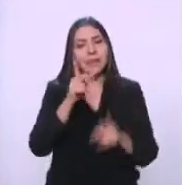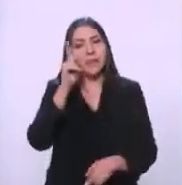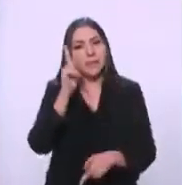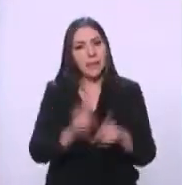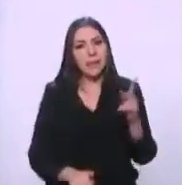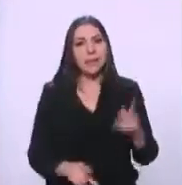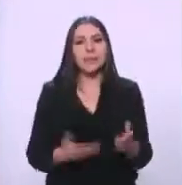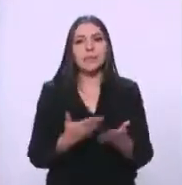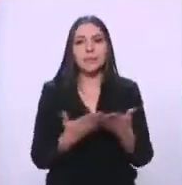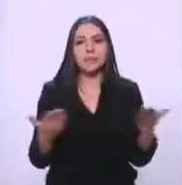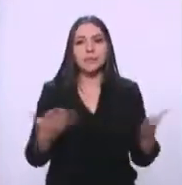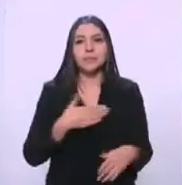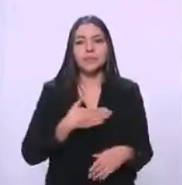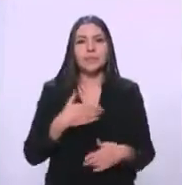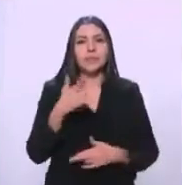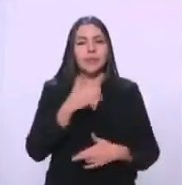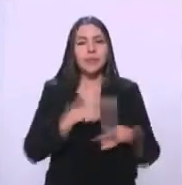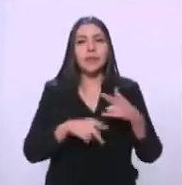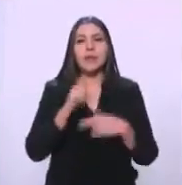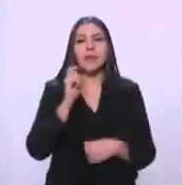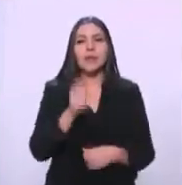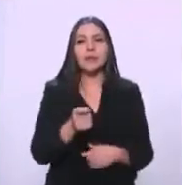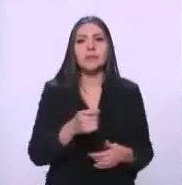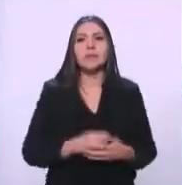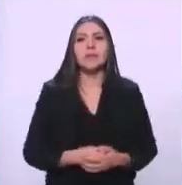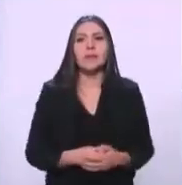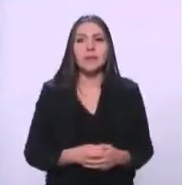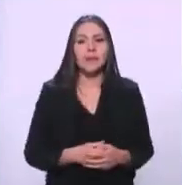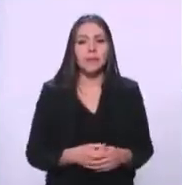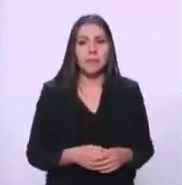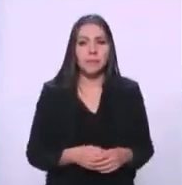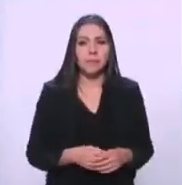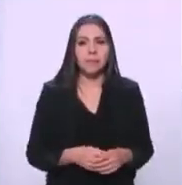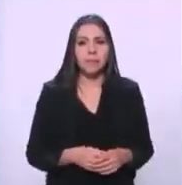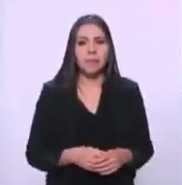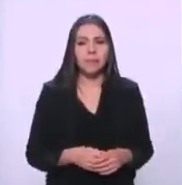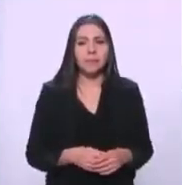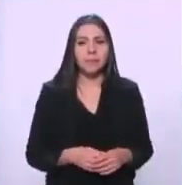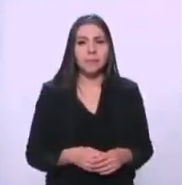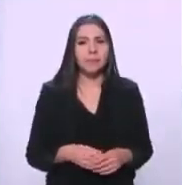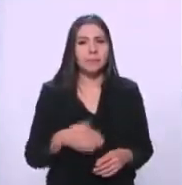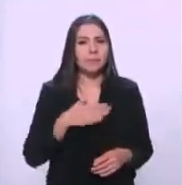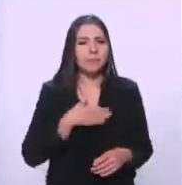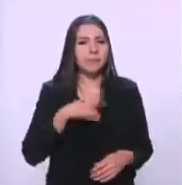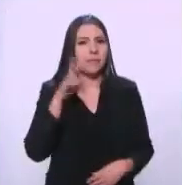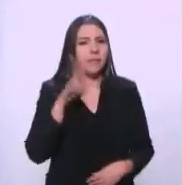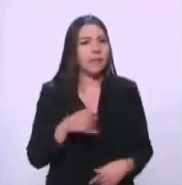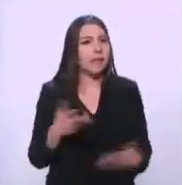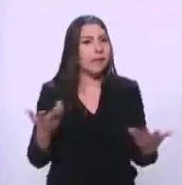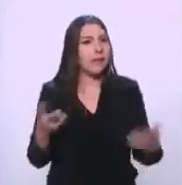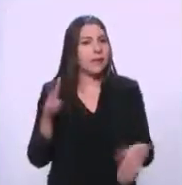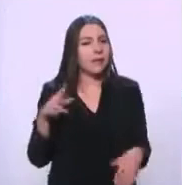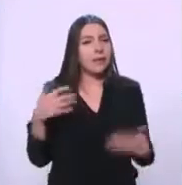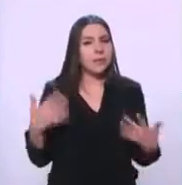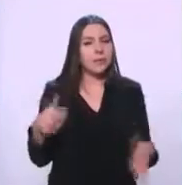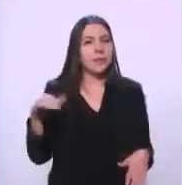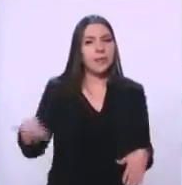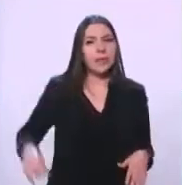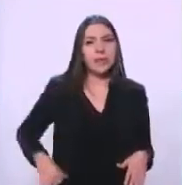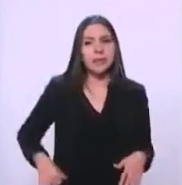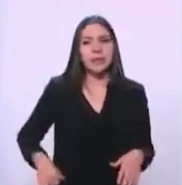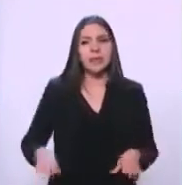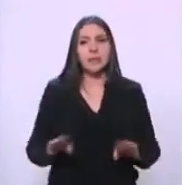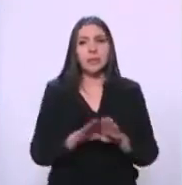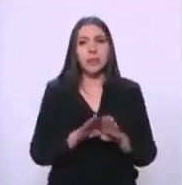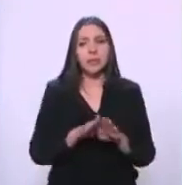quiero volver, Dana, es a esta parte que me resulta verdaderamente interesante, cómo esa